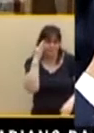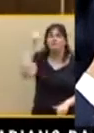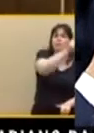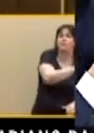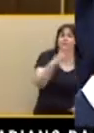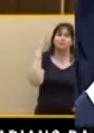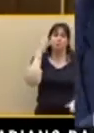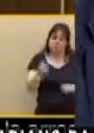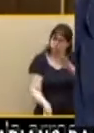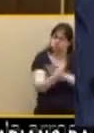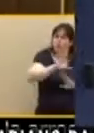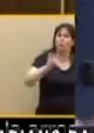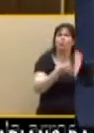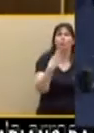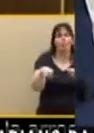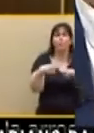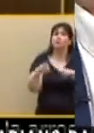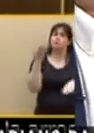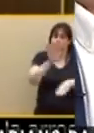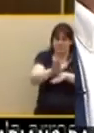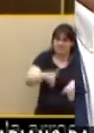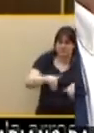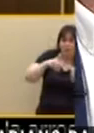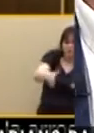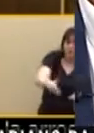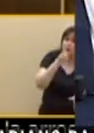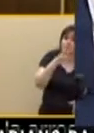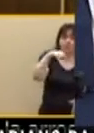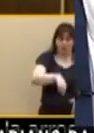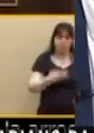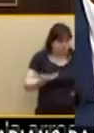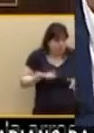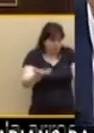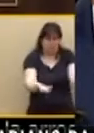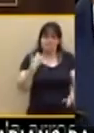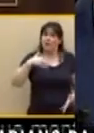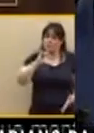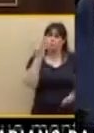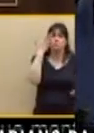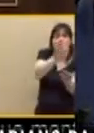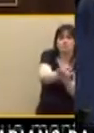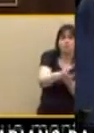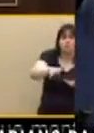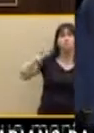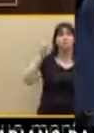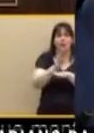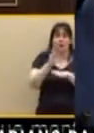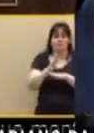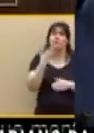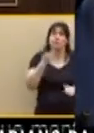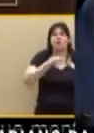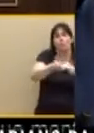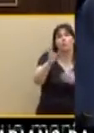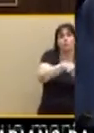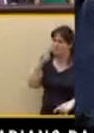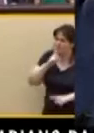enorme castigo básicamente por la corrupción además la evolución por la política económica yo creo que aguante por la próxima sin al ébola con su